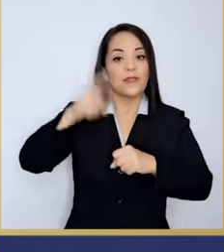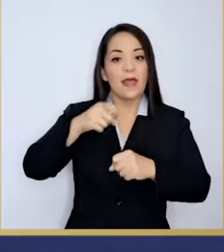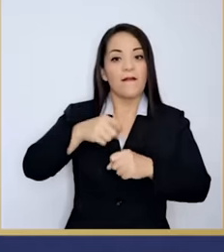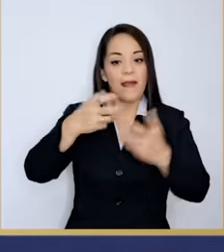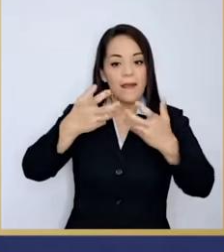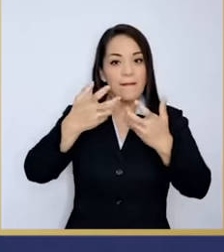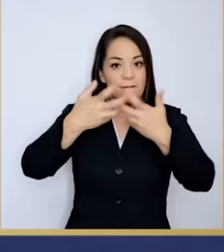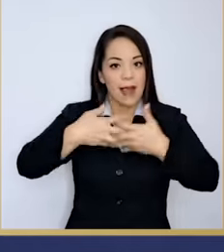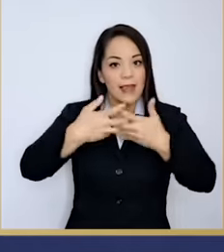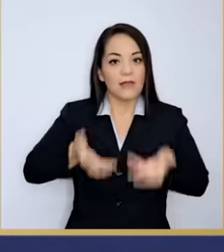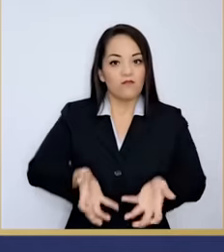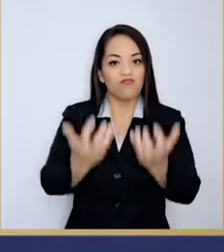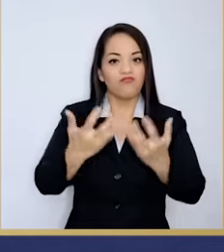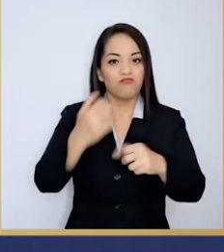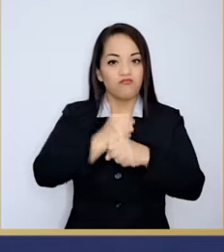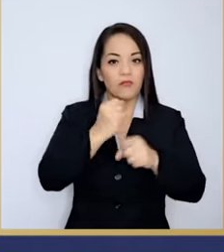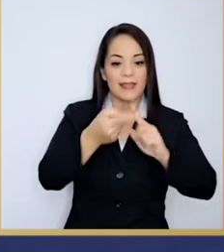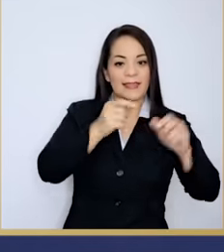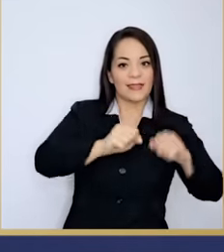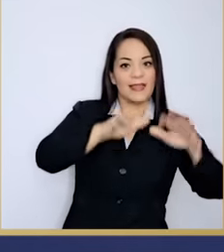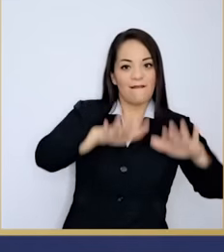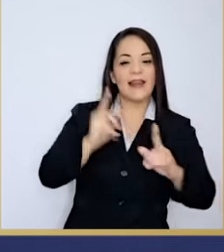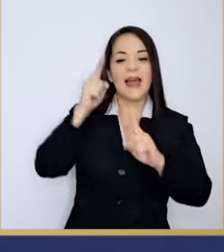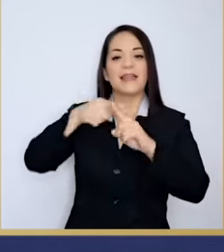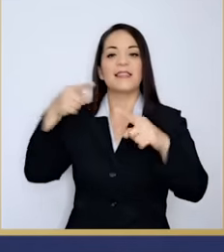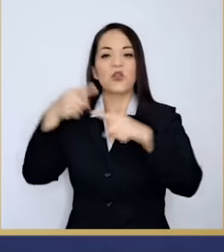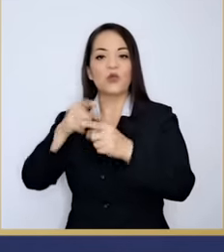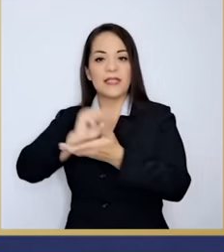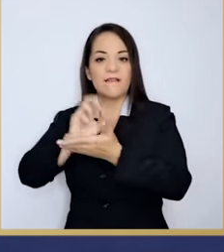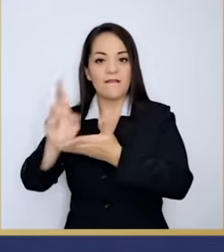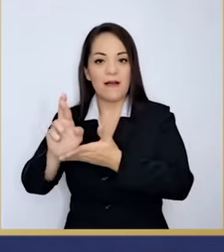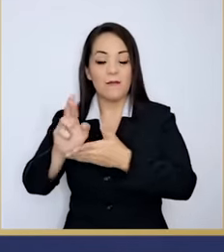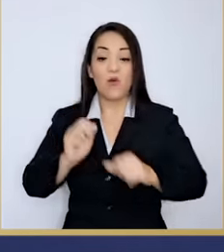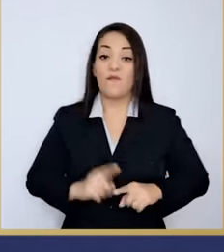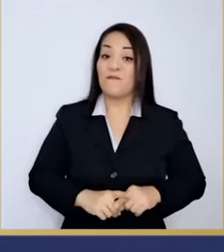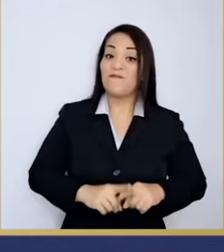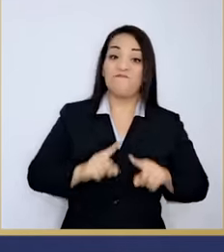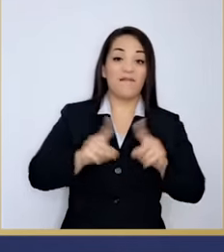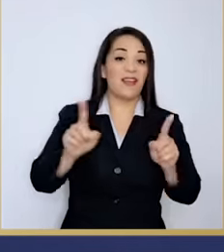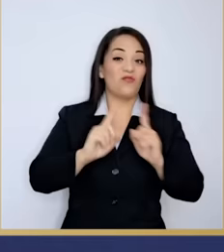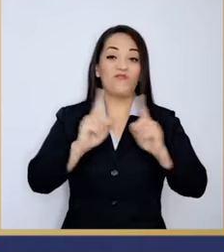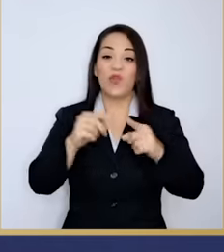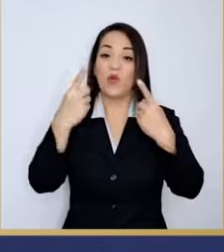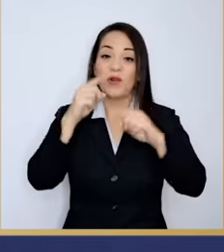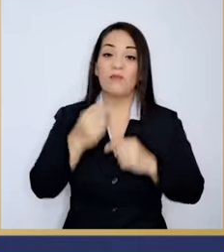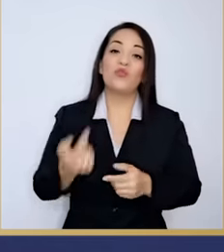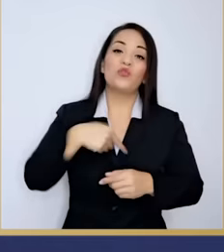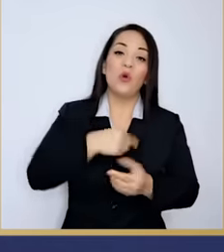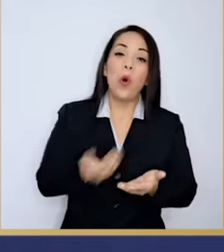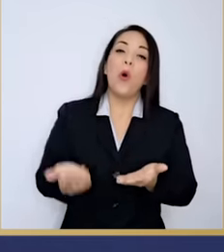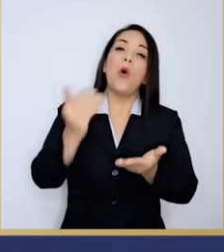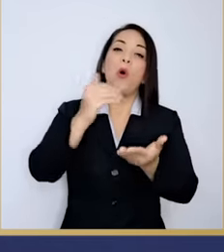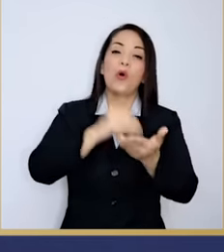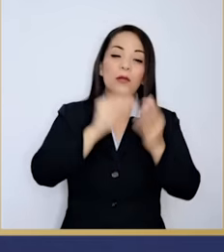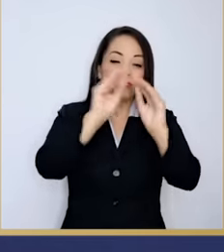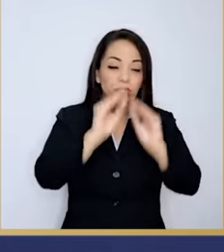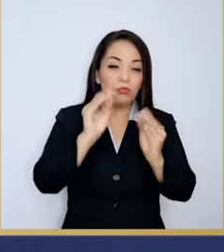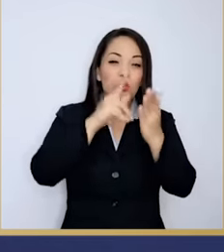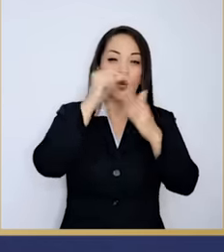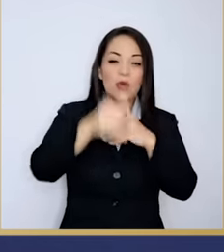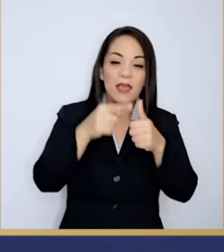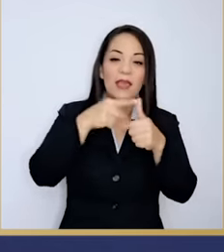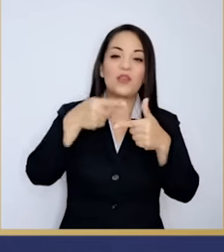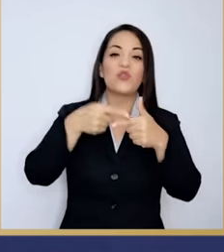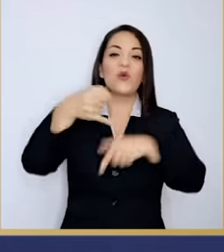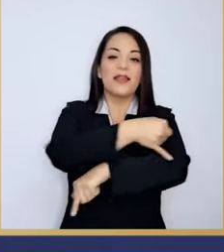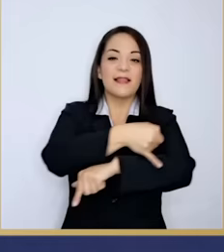inicial, estaríamos viendo máquinas operar en la fase constructiva, desde la Sabana hasta el cruce de San Ramón. Pero en su lugar, tuvimos que repensar